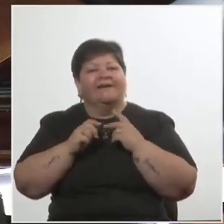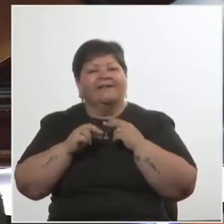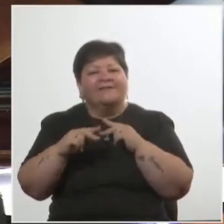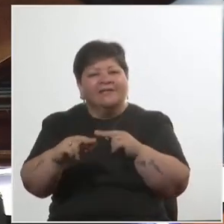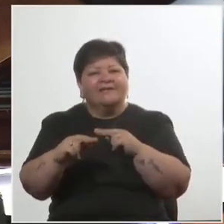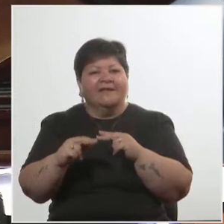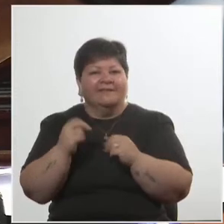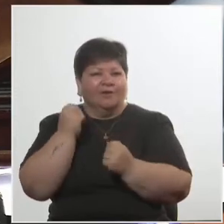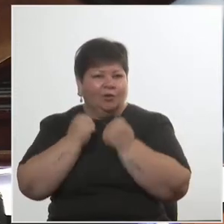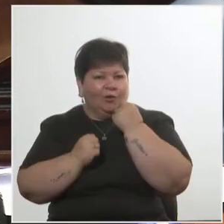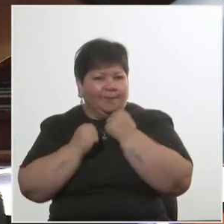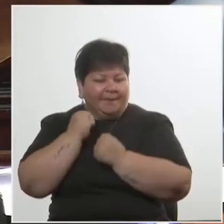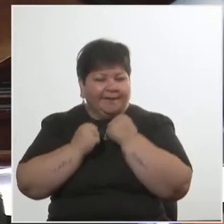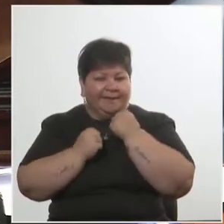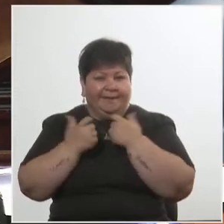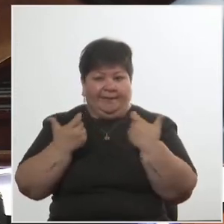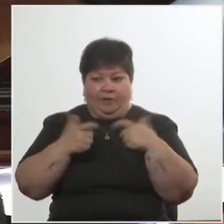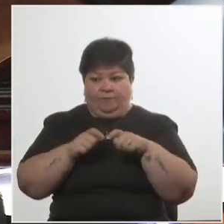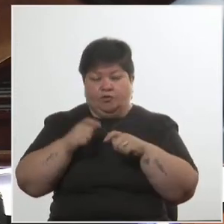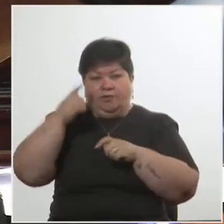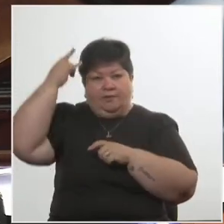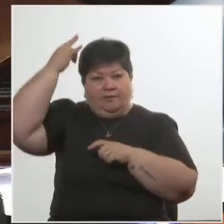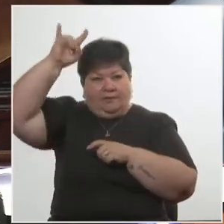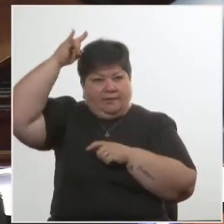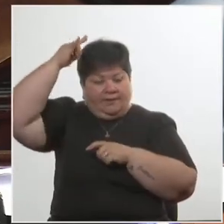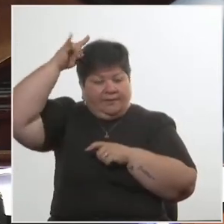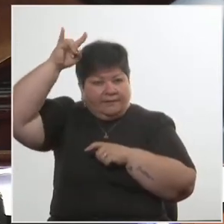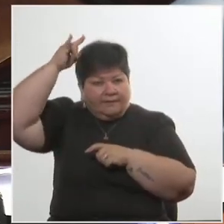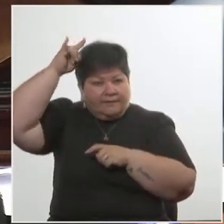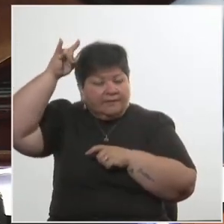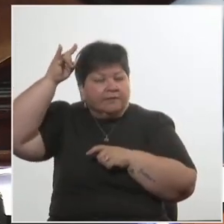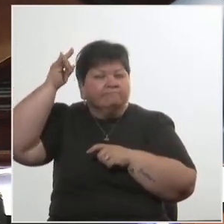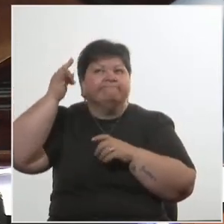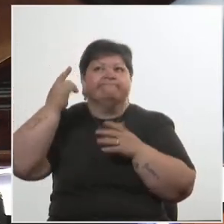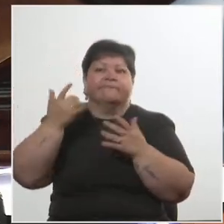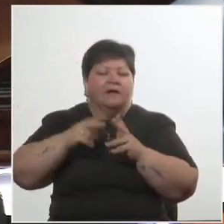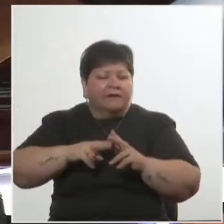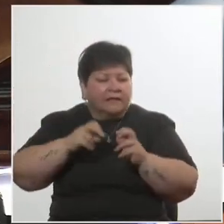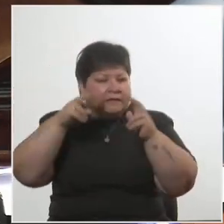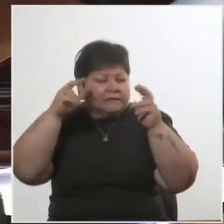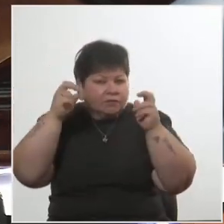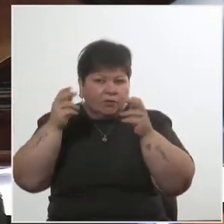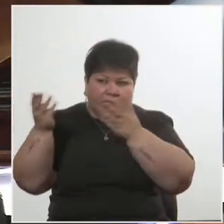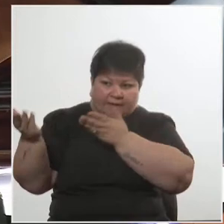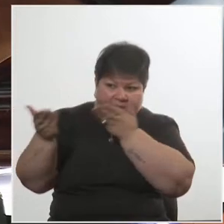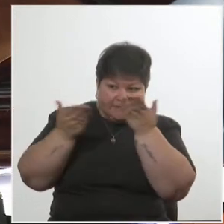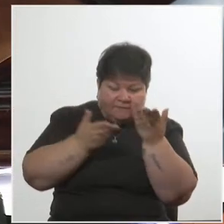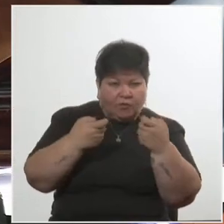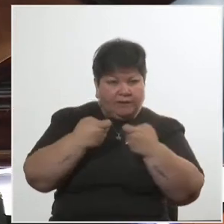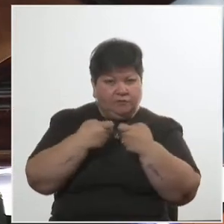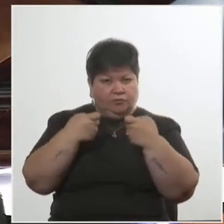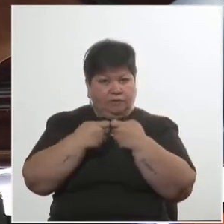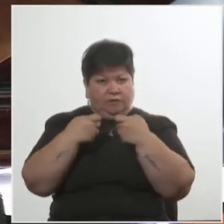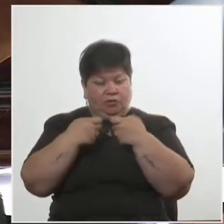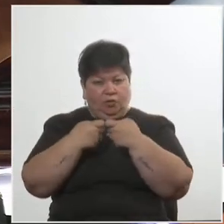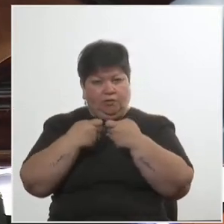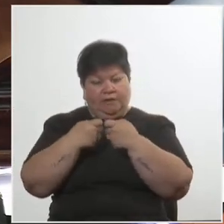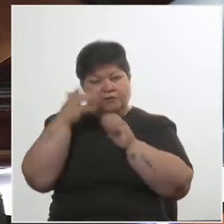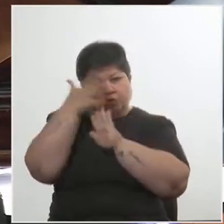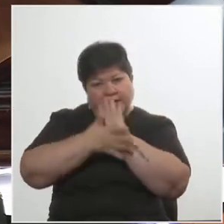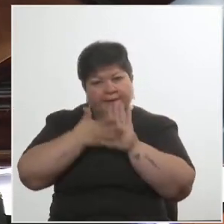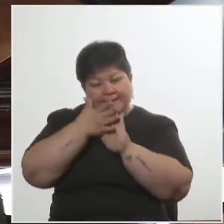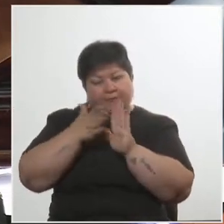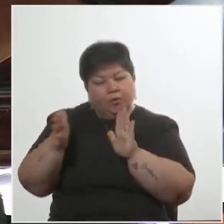estabilidad que la comisión de ganadería analizó recibió a la asociación Nacional de productores